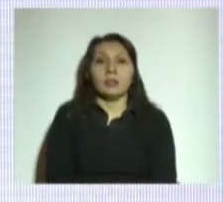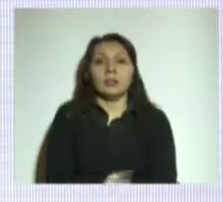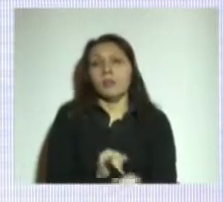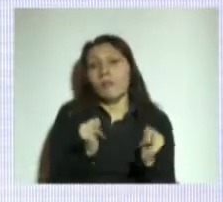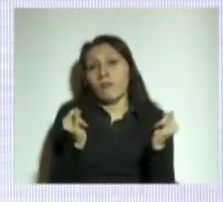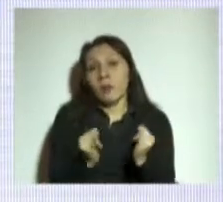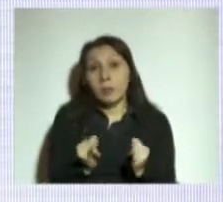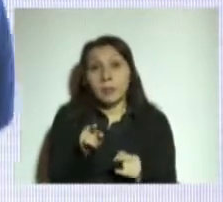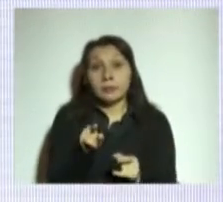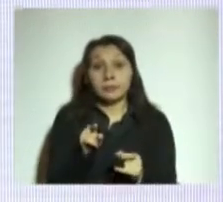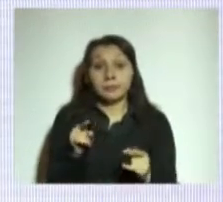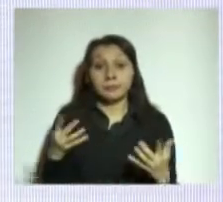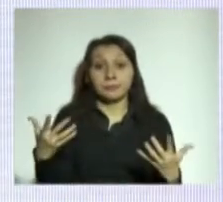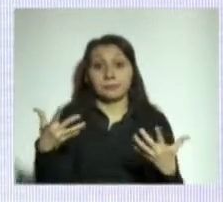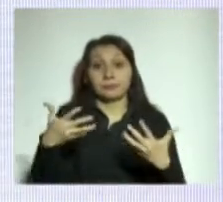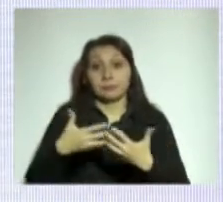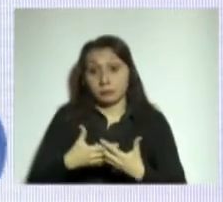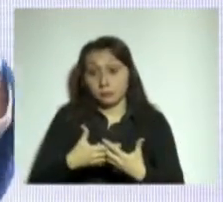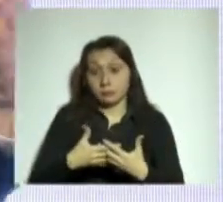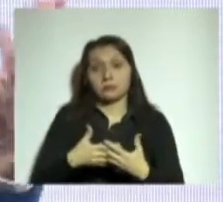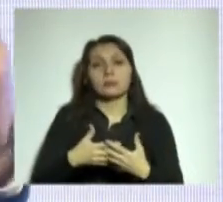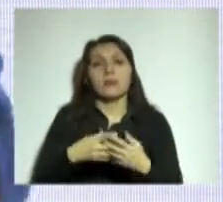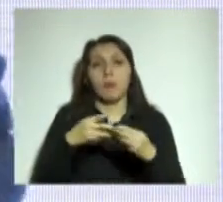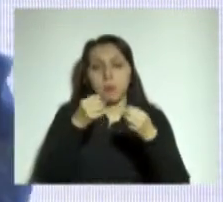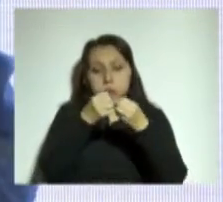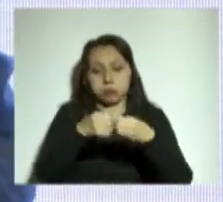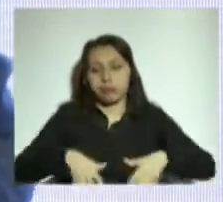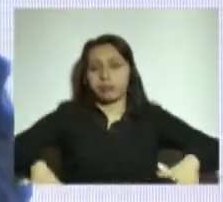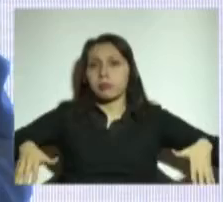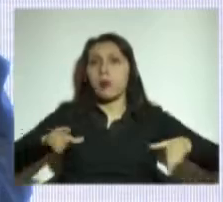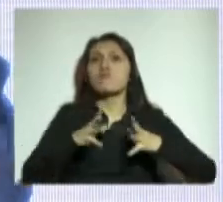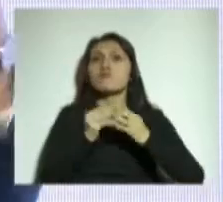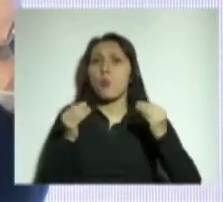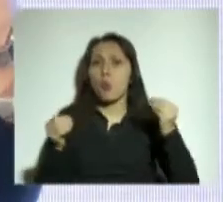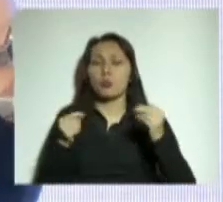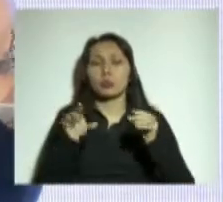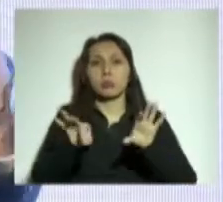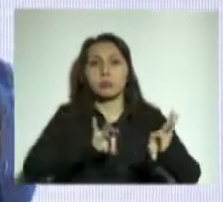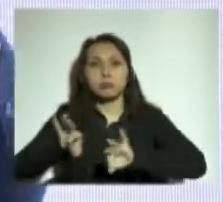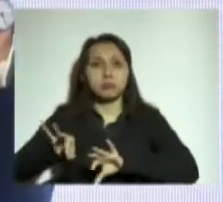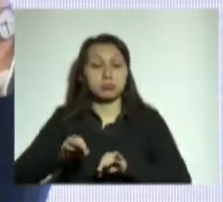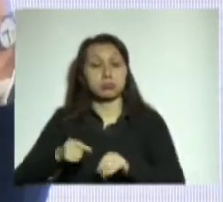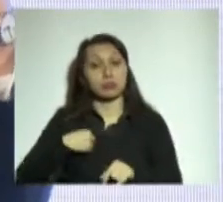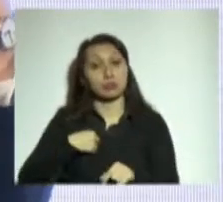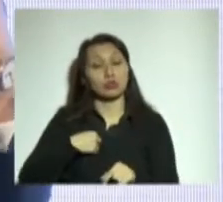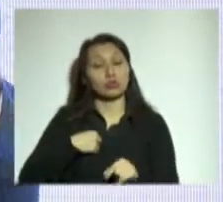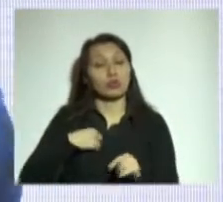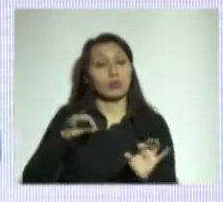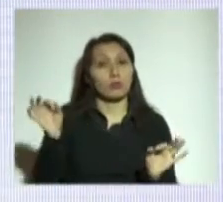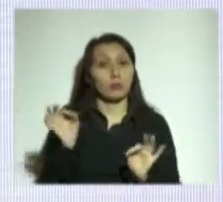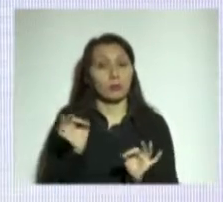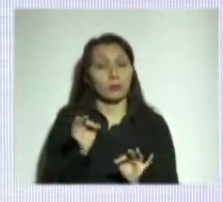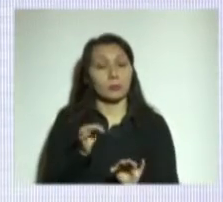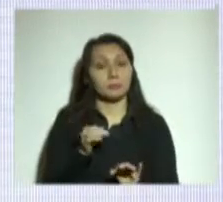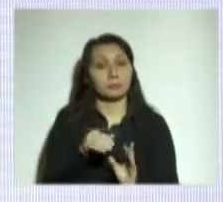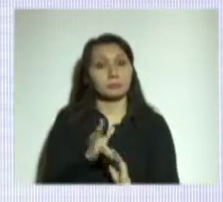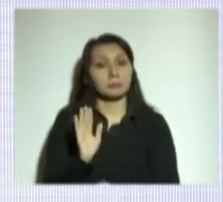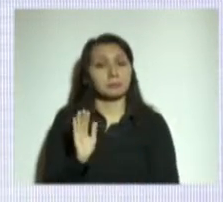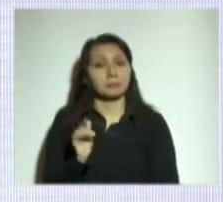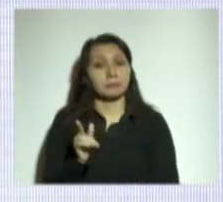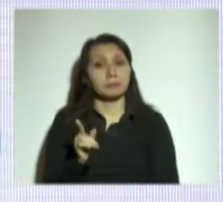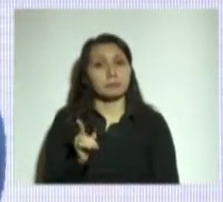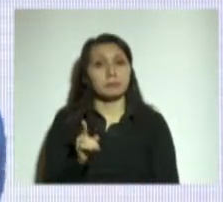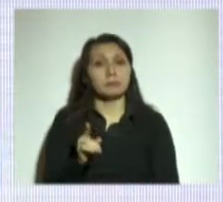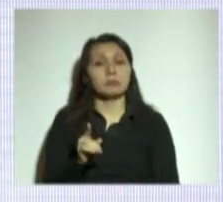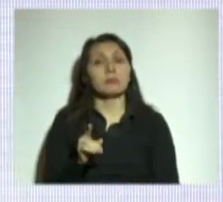aspectos y la combinación de esos te da una multiplicidad inmensa de alternativas. Yo voy a ser mucho más